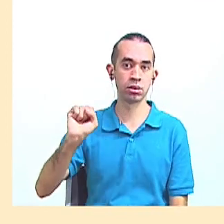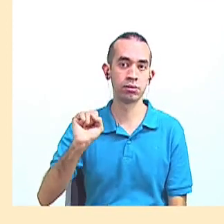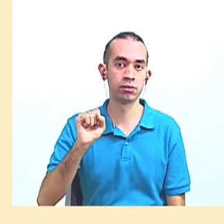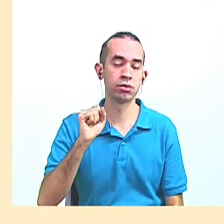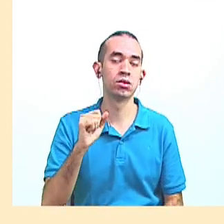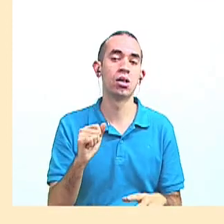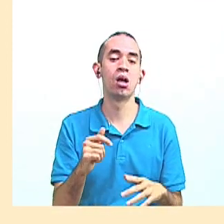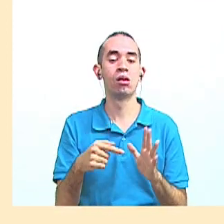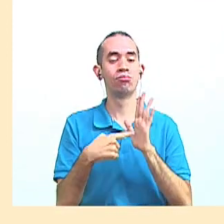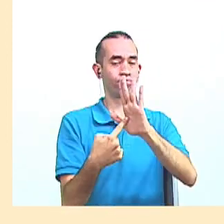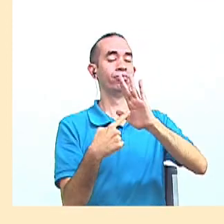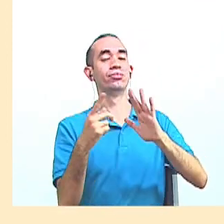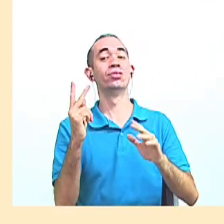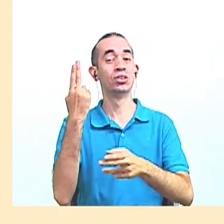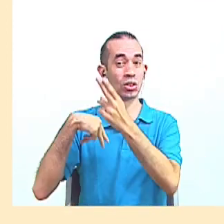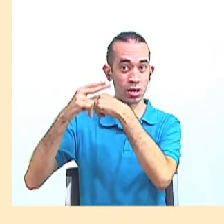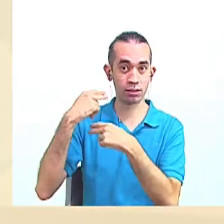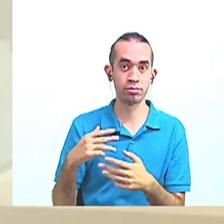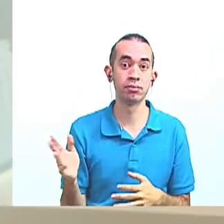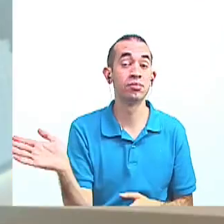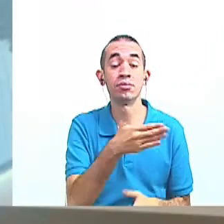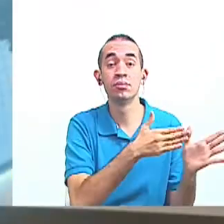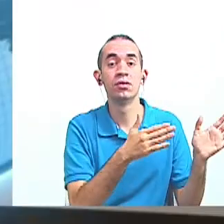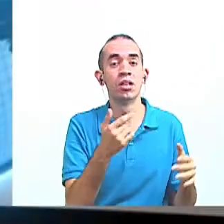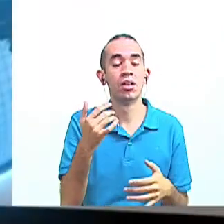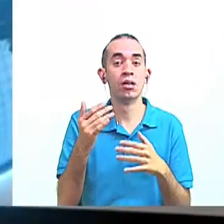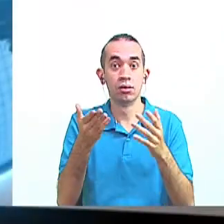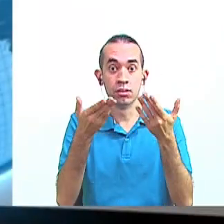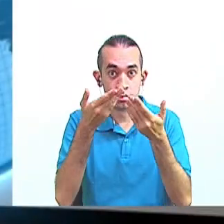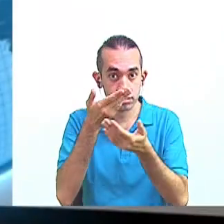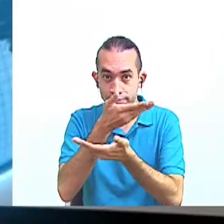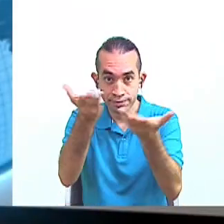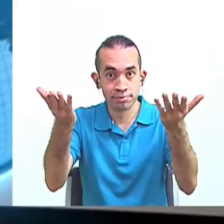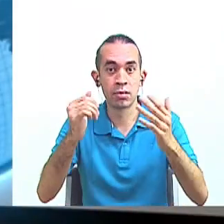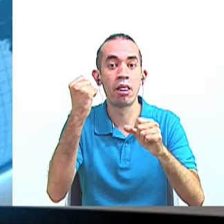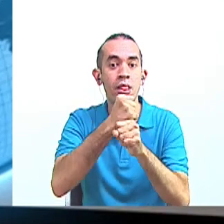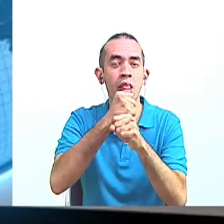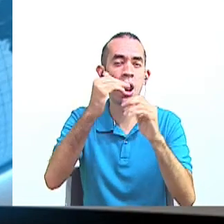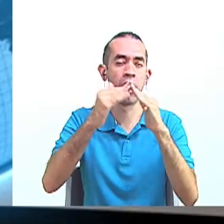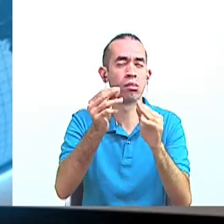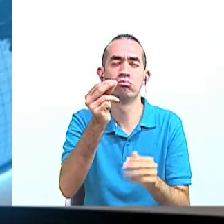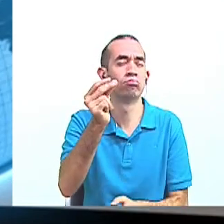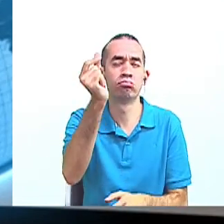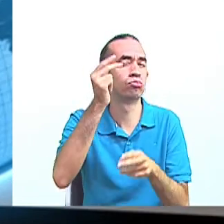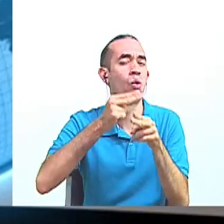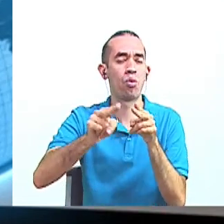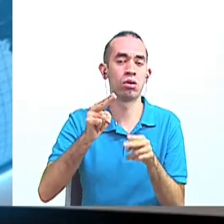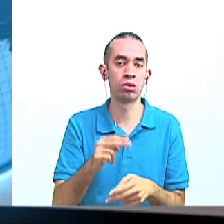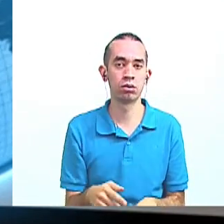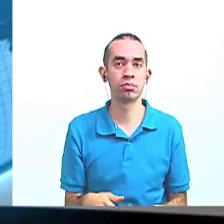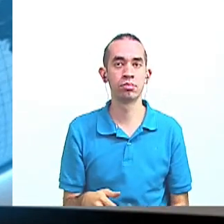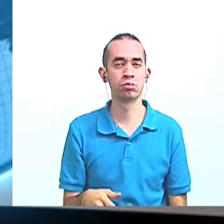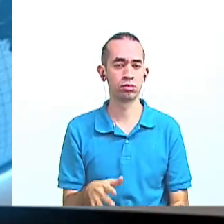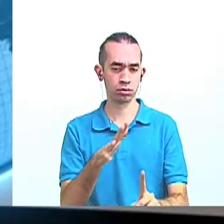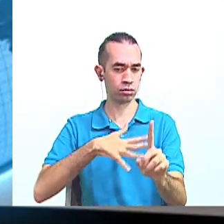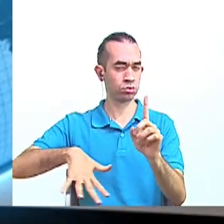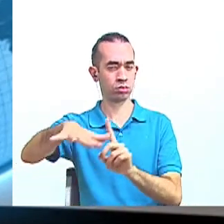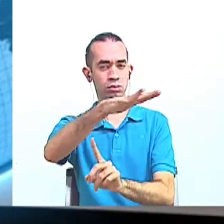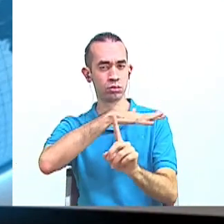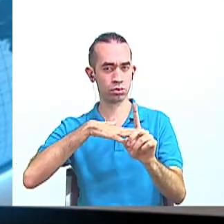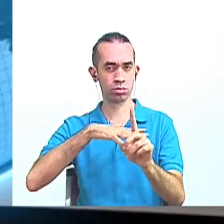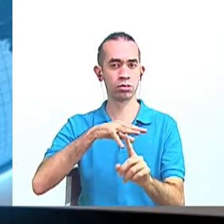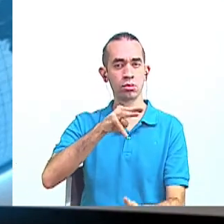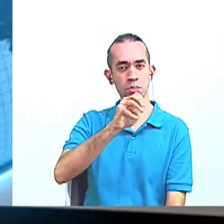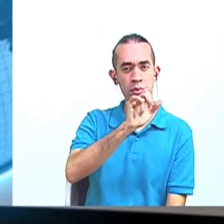nuestra historia. Bueno, como tarea, voy a dejarles así una tarea muy breve. ¿Cómo se imaginan ustedes que fue el panorama que enfrentó